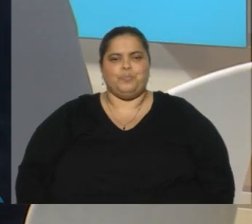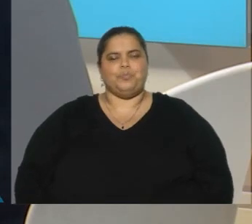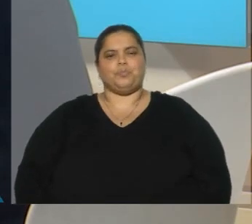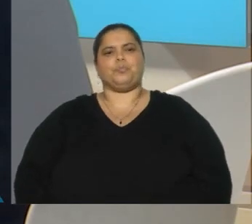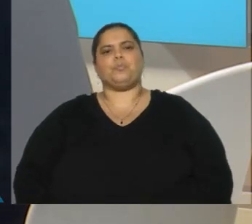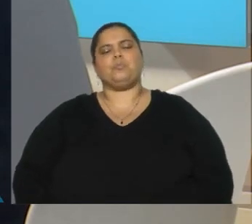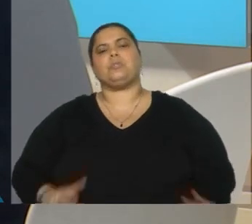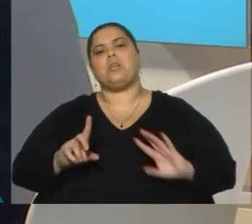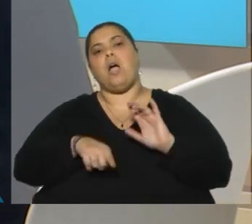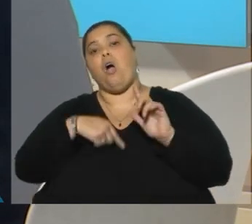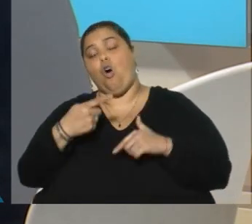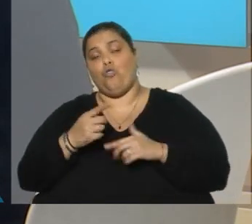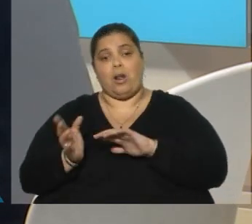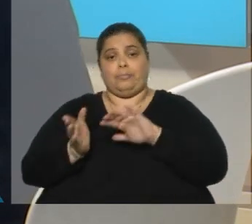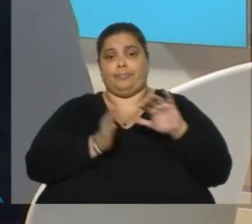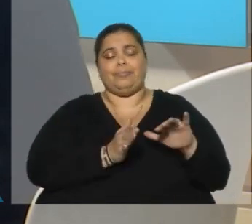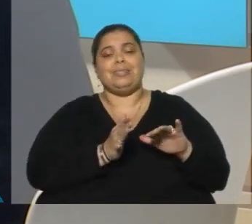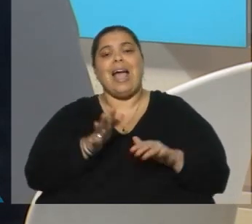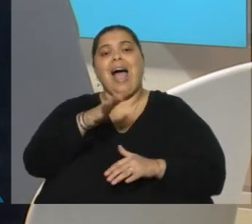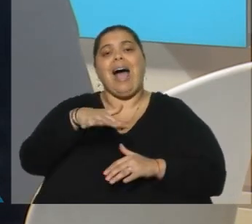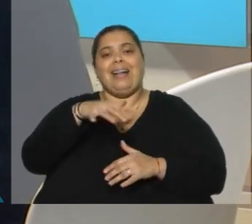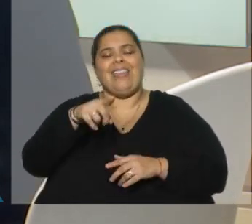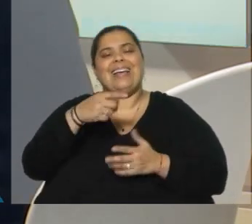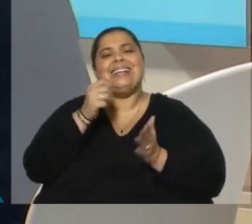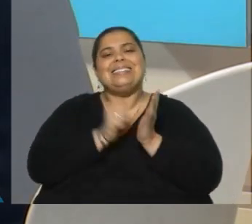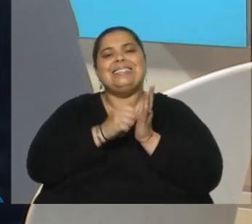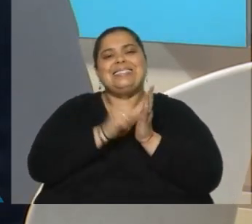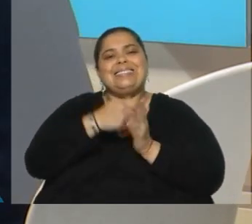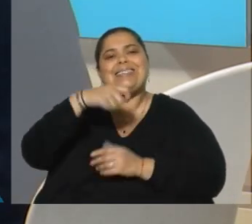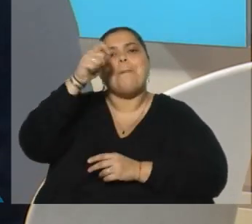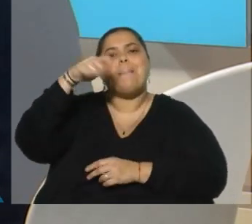El área cemento, que fue problemática incluso con el gremio también, ustedes tenían allí